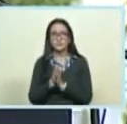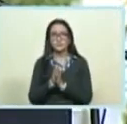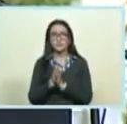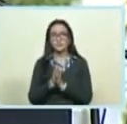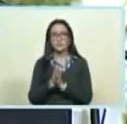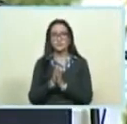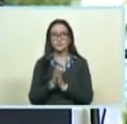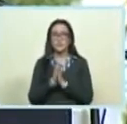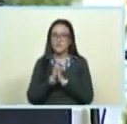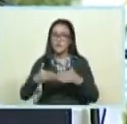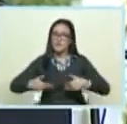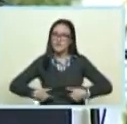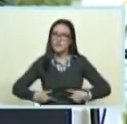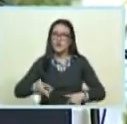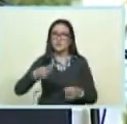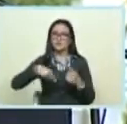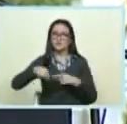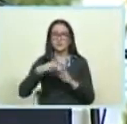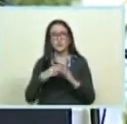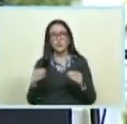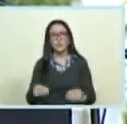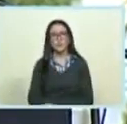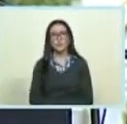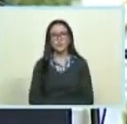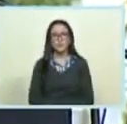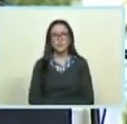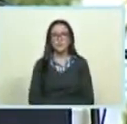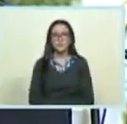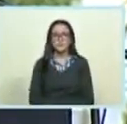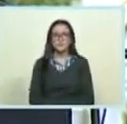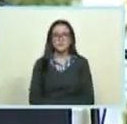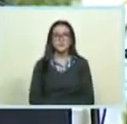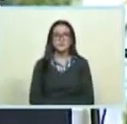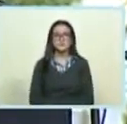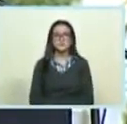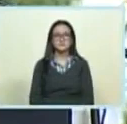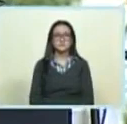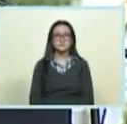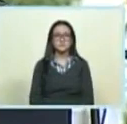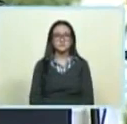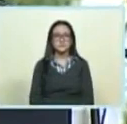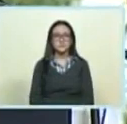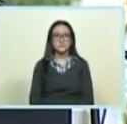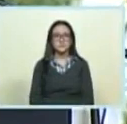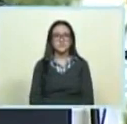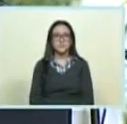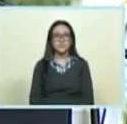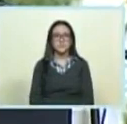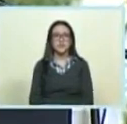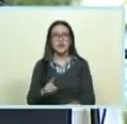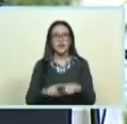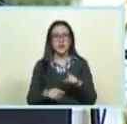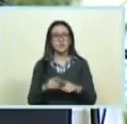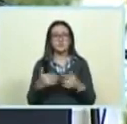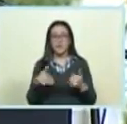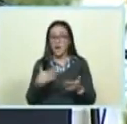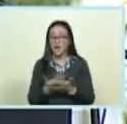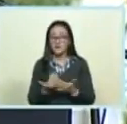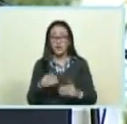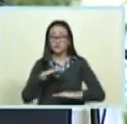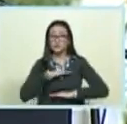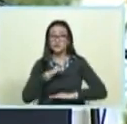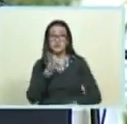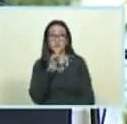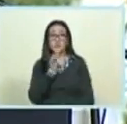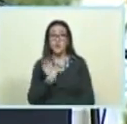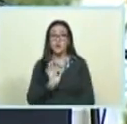gran esfuerzo comunicacional. Más allá de lo que hemos hecho hasta ahora, lo que hemos hecho hasta ahora no es